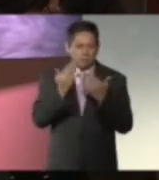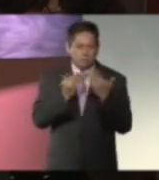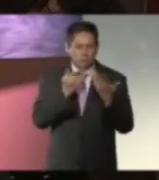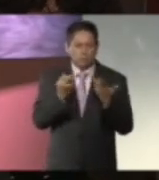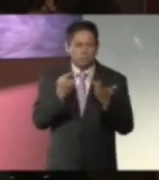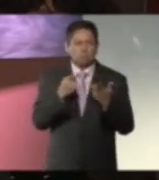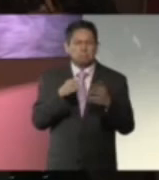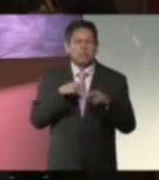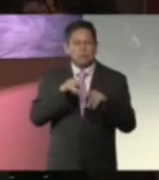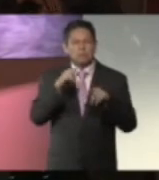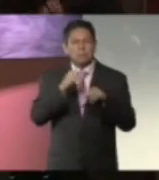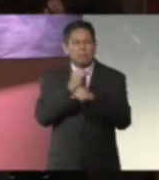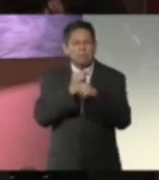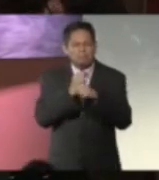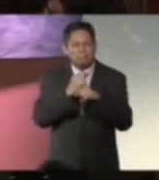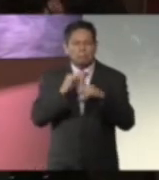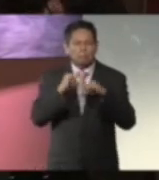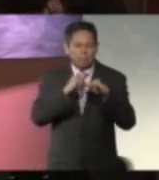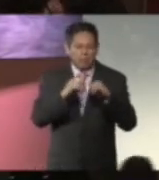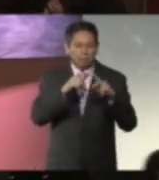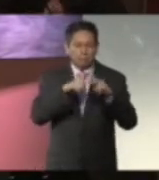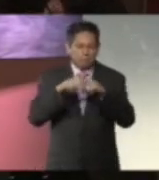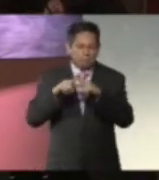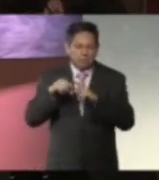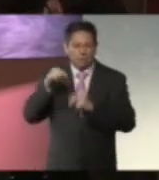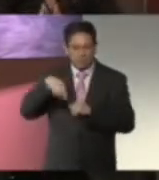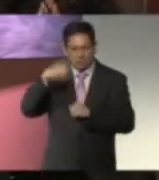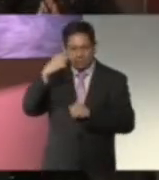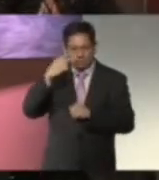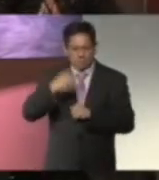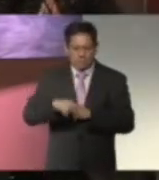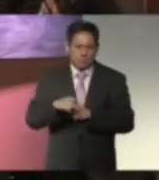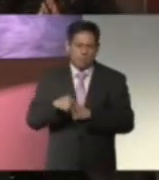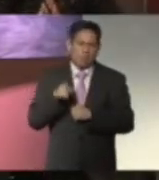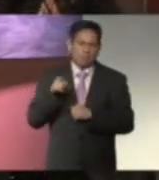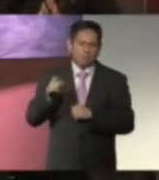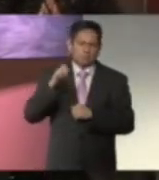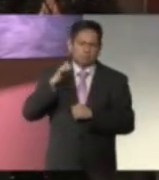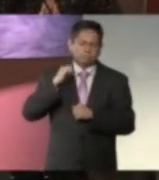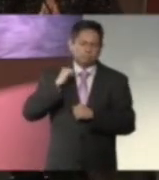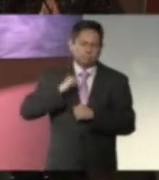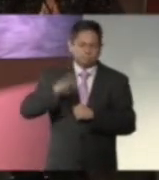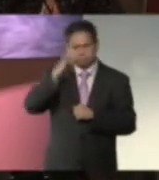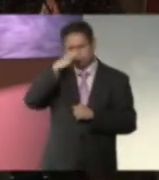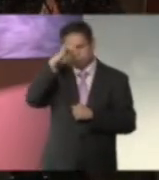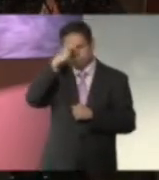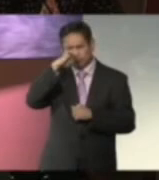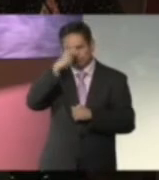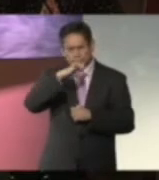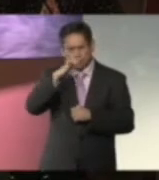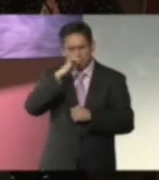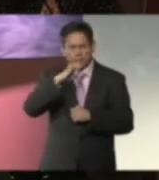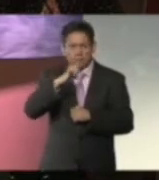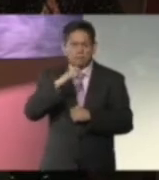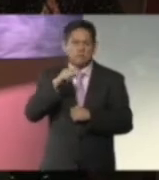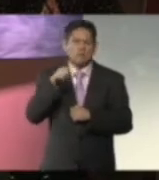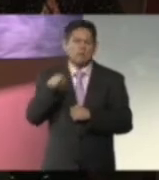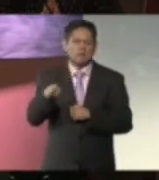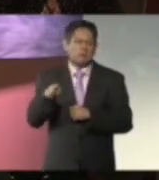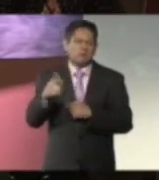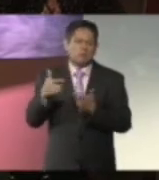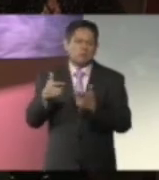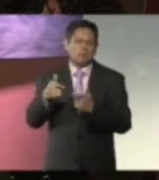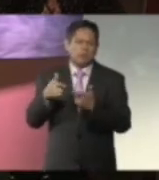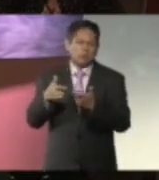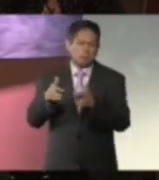la esperanza de vida y la mortalidad por causas en México. Tiene como experiencia el ser coordinadora de la especialización en género en